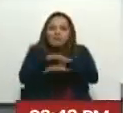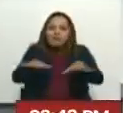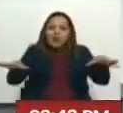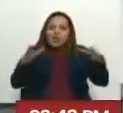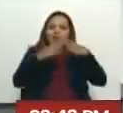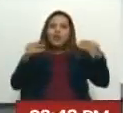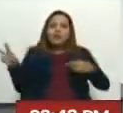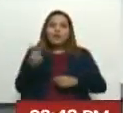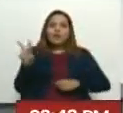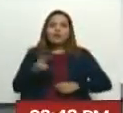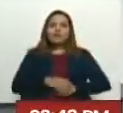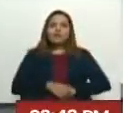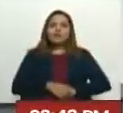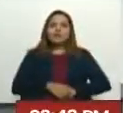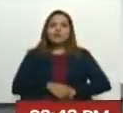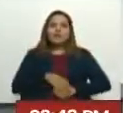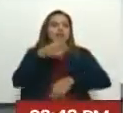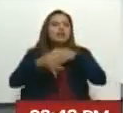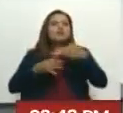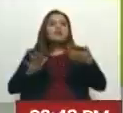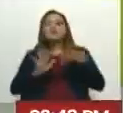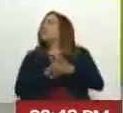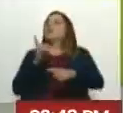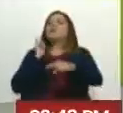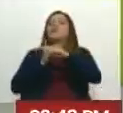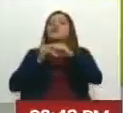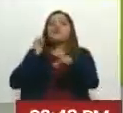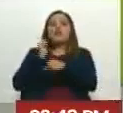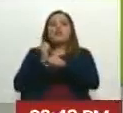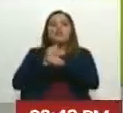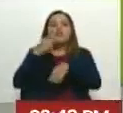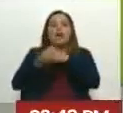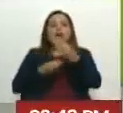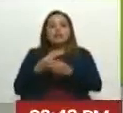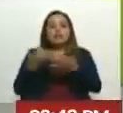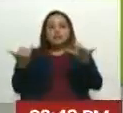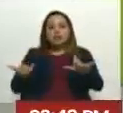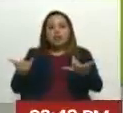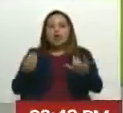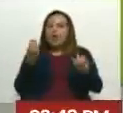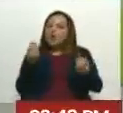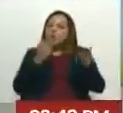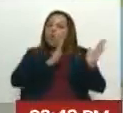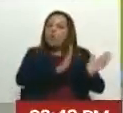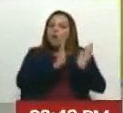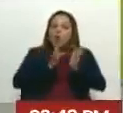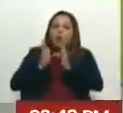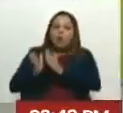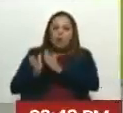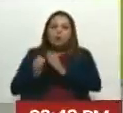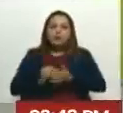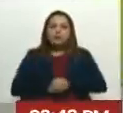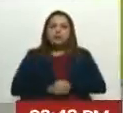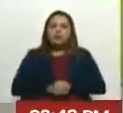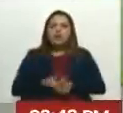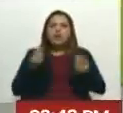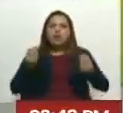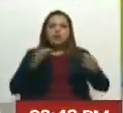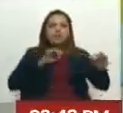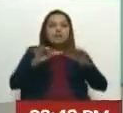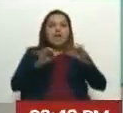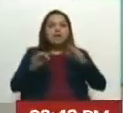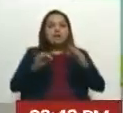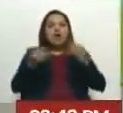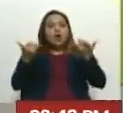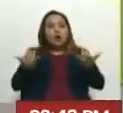territorio nacional. Eso habla entonces de la magnitud del trabajo que se está realizando desde ahora, cómo lo han venido organizando, ¿cuáles serían esos teatros que ahora ya